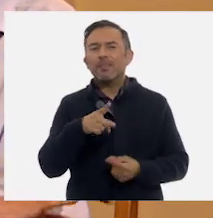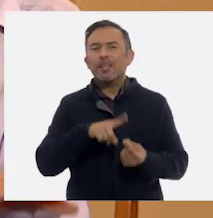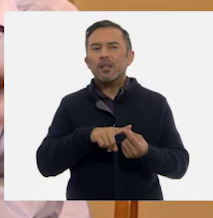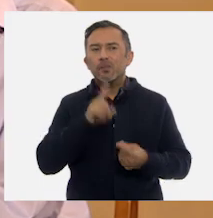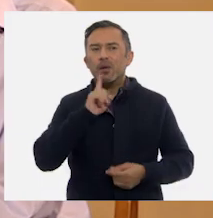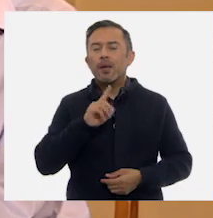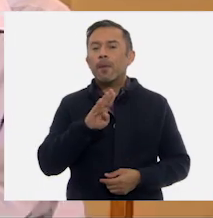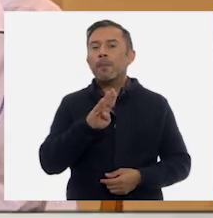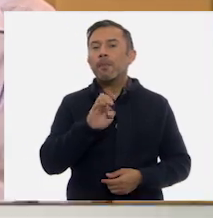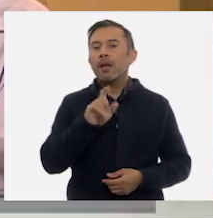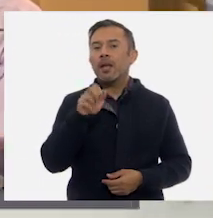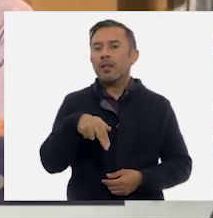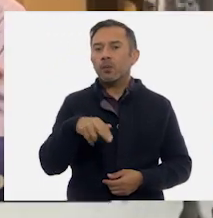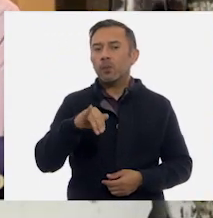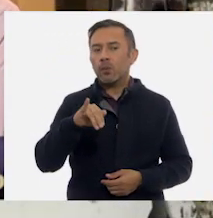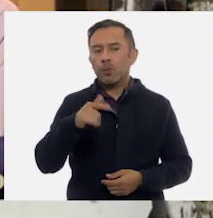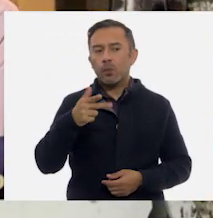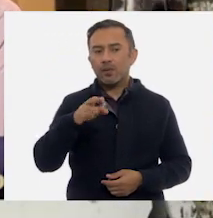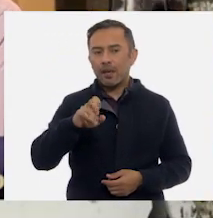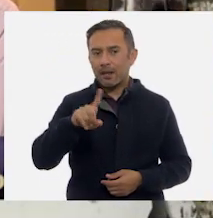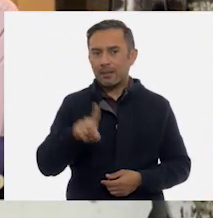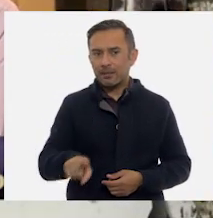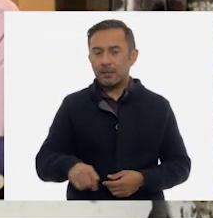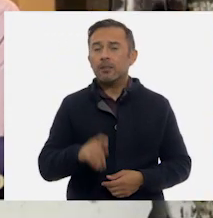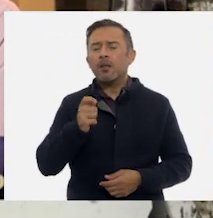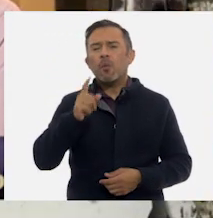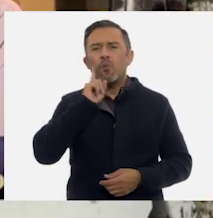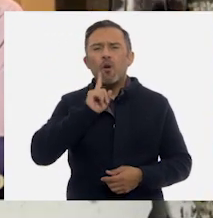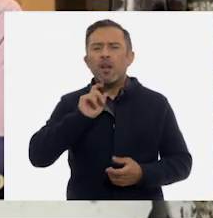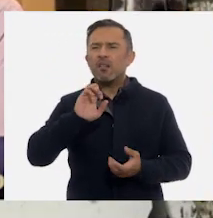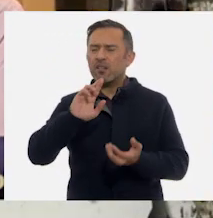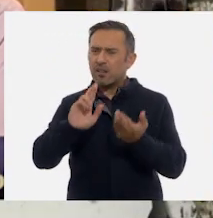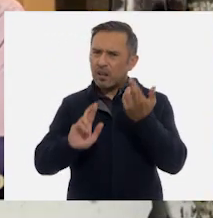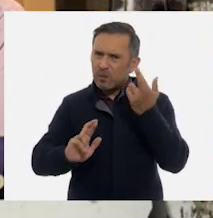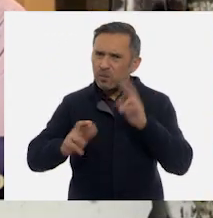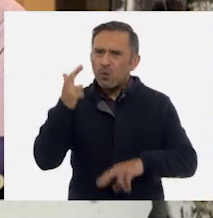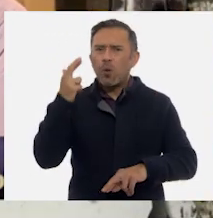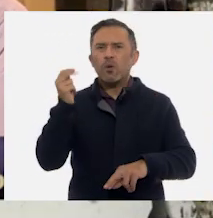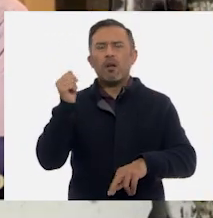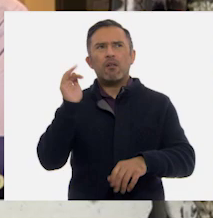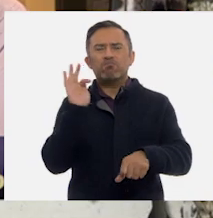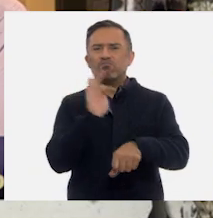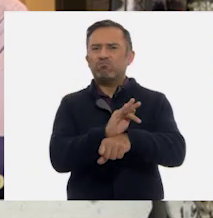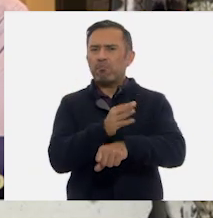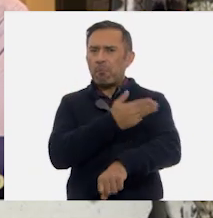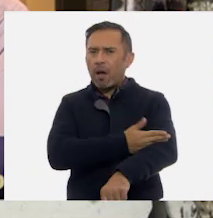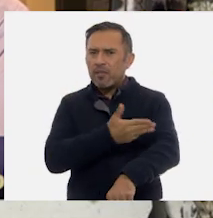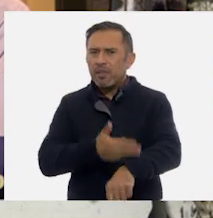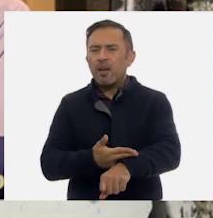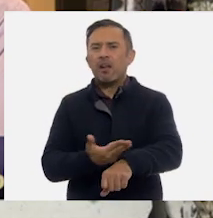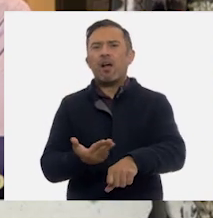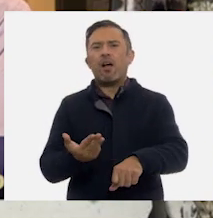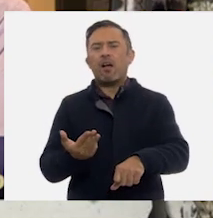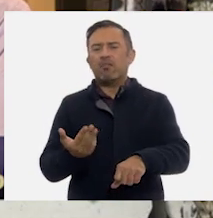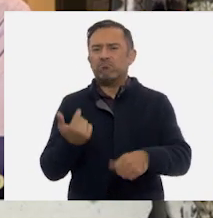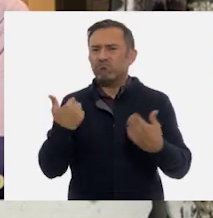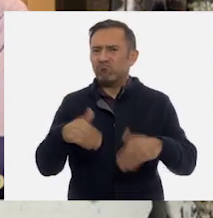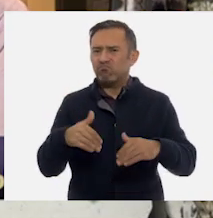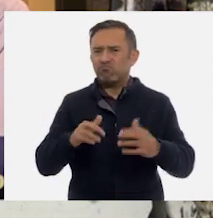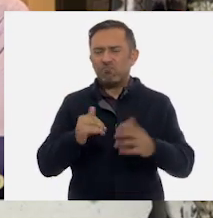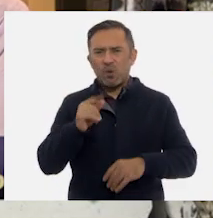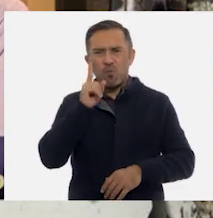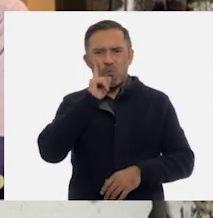Juana Belén tiene todo, ¿no? O sea, es revolucionaria, es maderista, es feminista, tiene una vida personal de lo